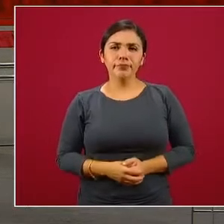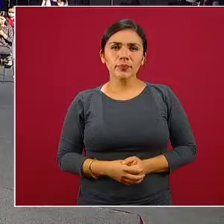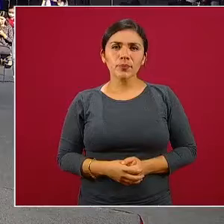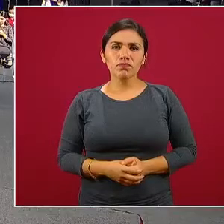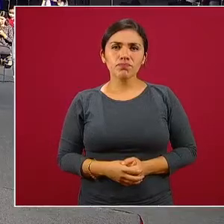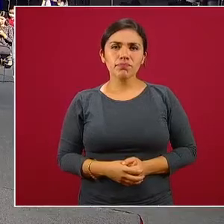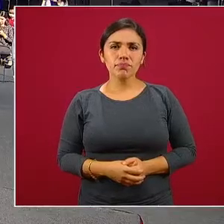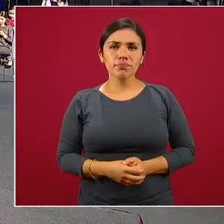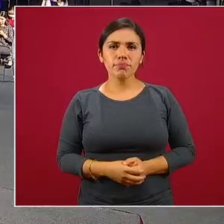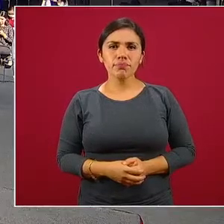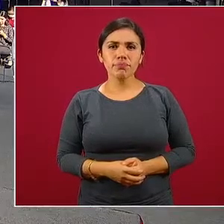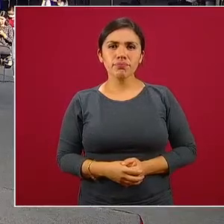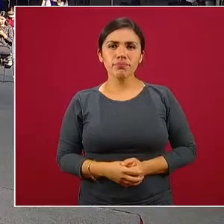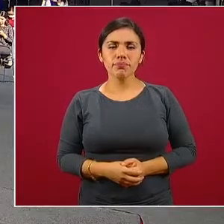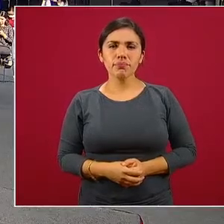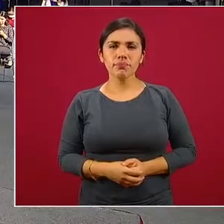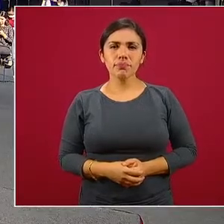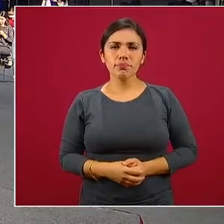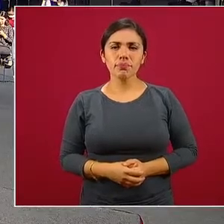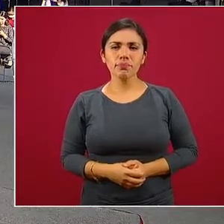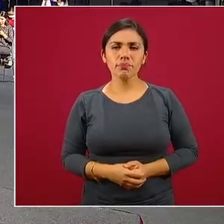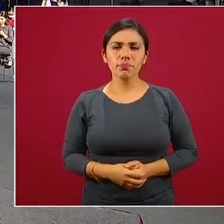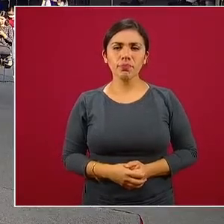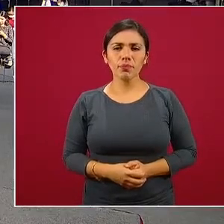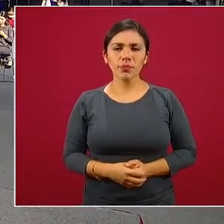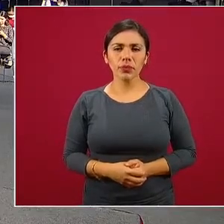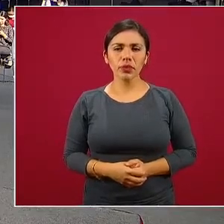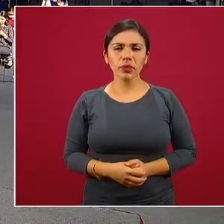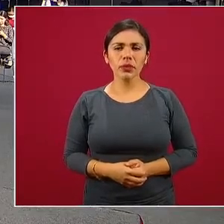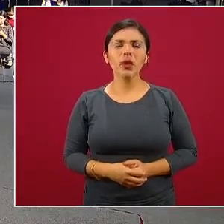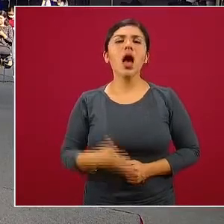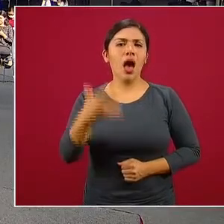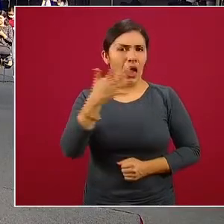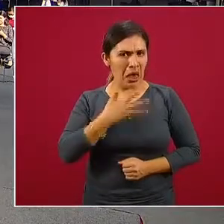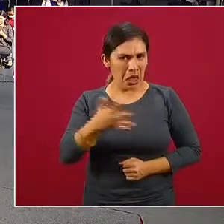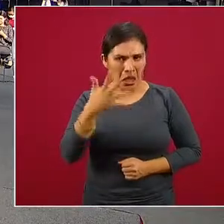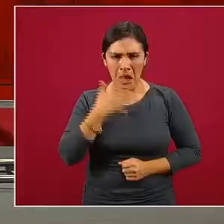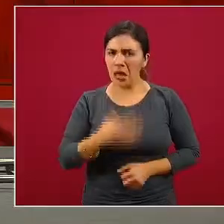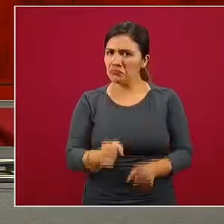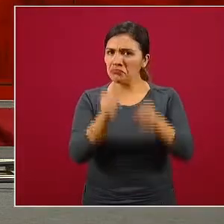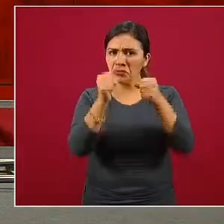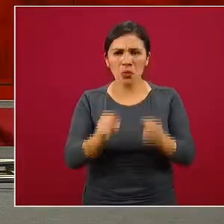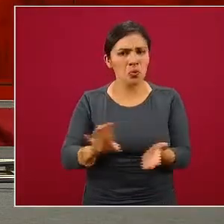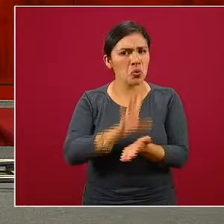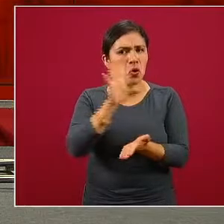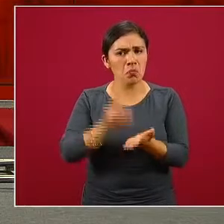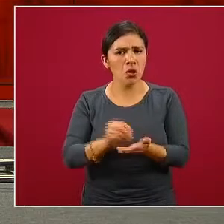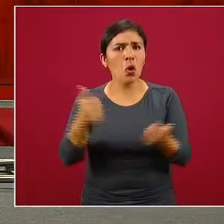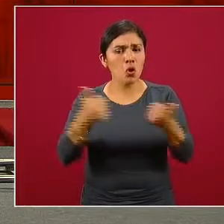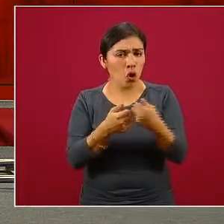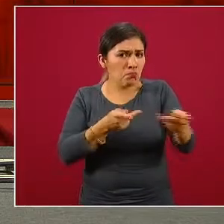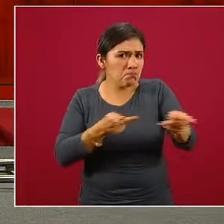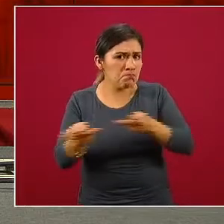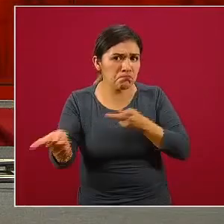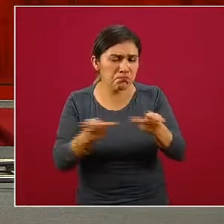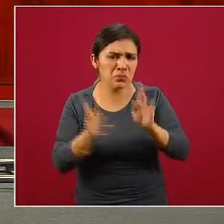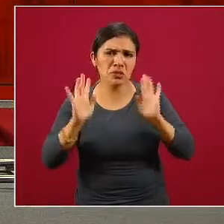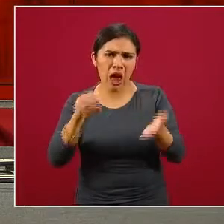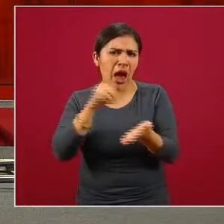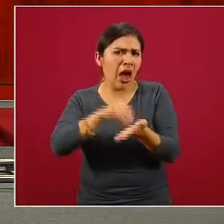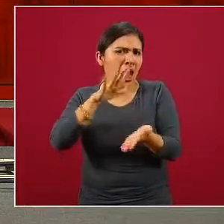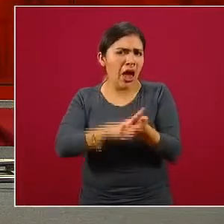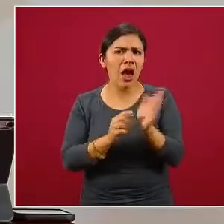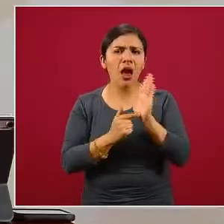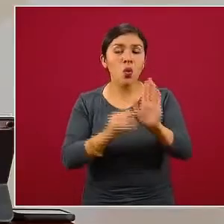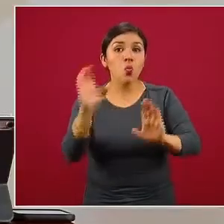Va a haber, absolutamente. ¿Educación? ¿Cómo no? Definitivamente. Parte de los protocolos, de hecho, eso lo establecimos al momento